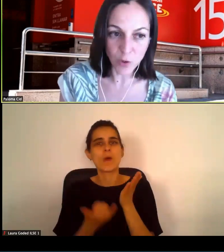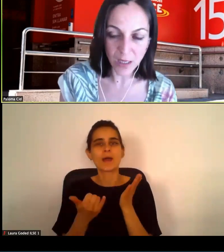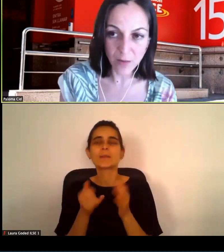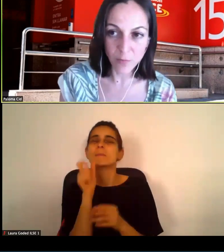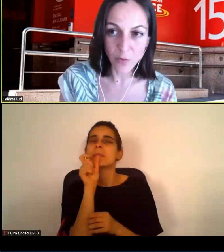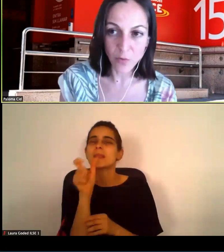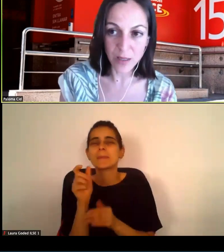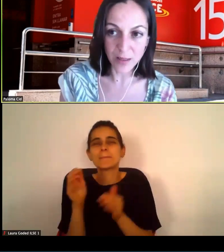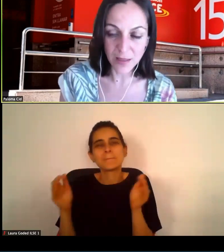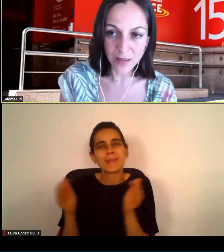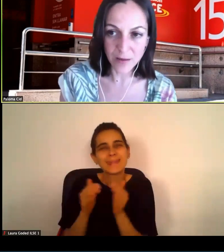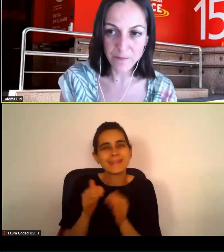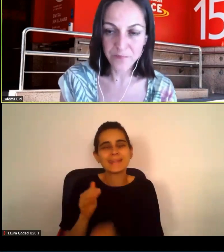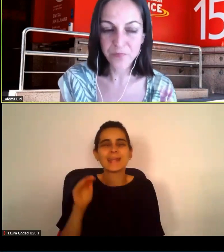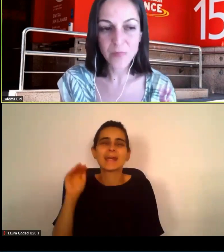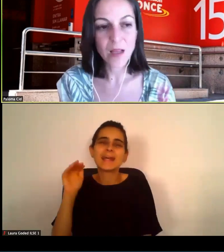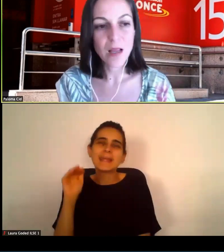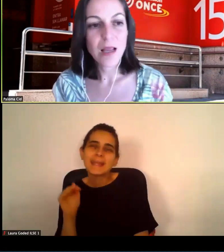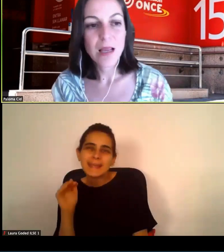por ejemplo, etc.